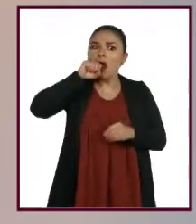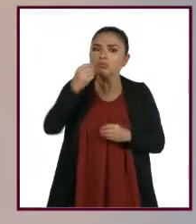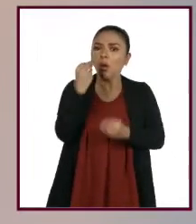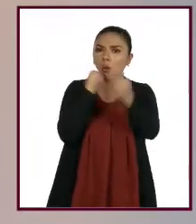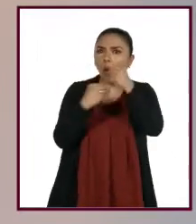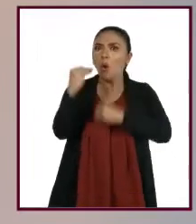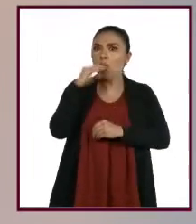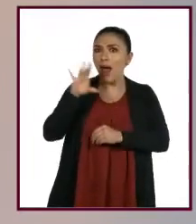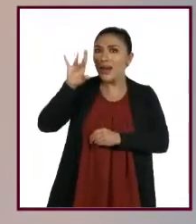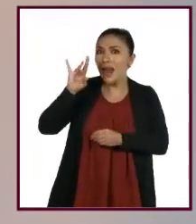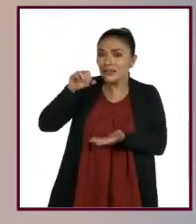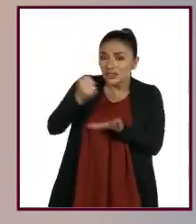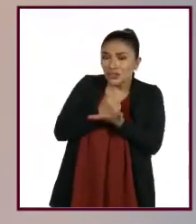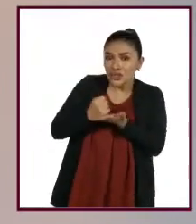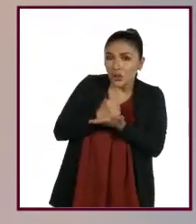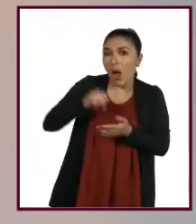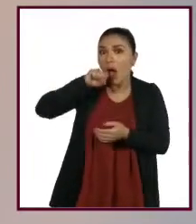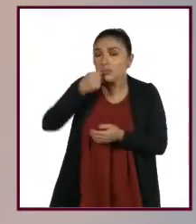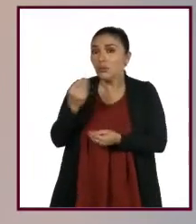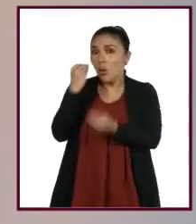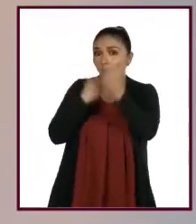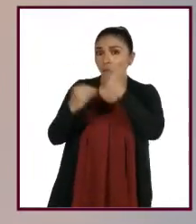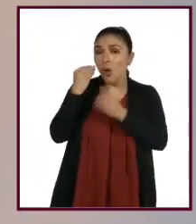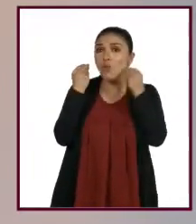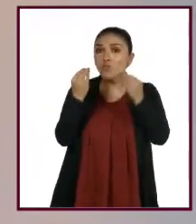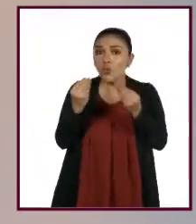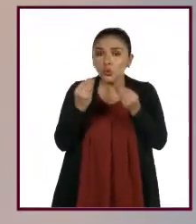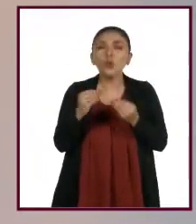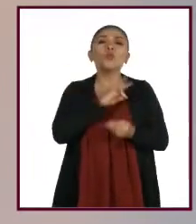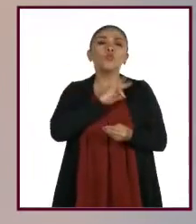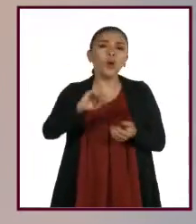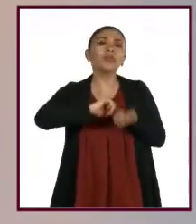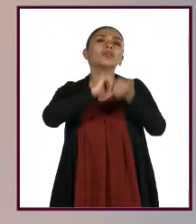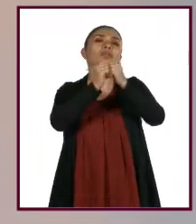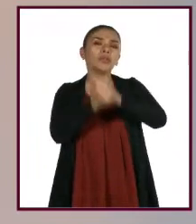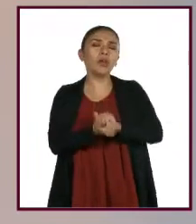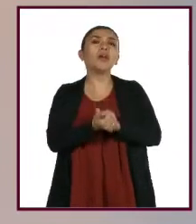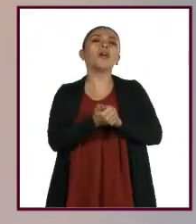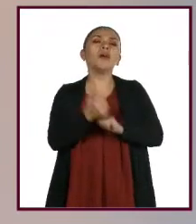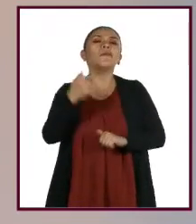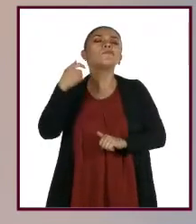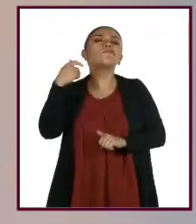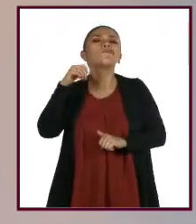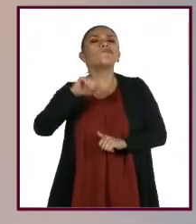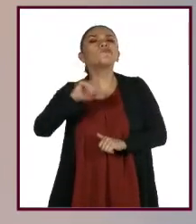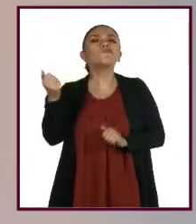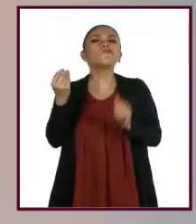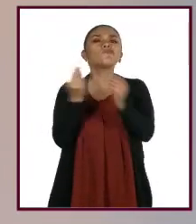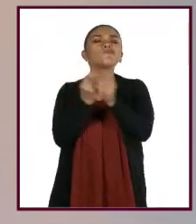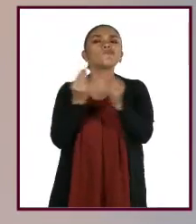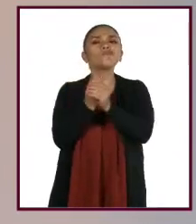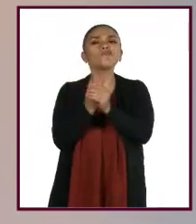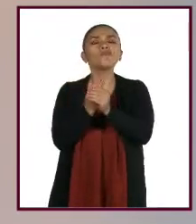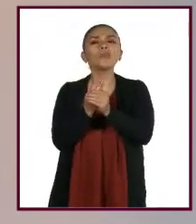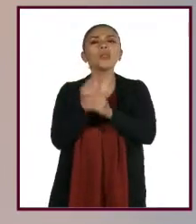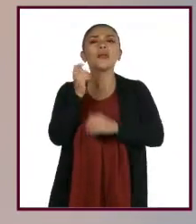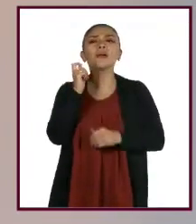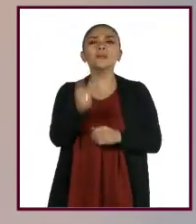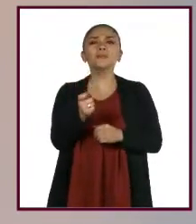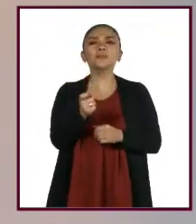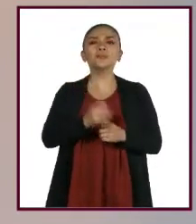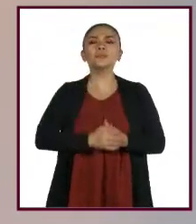son mayores, pudieran llegar a generar cierto tipo de